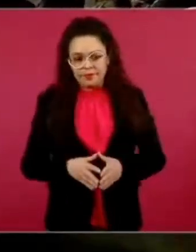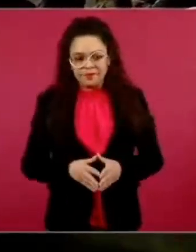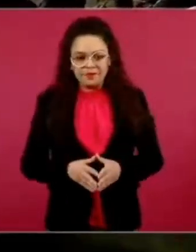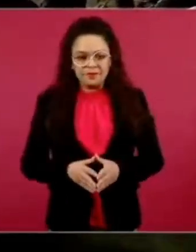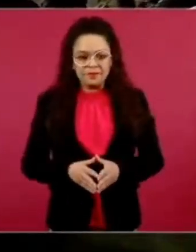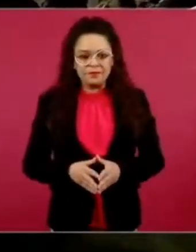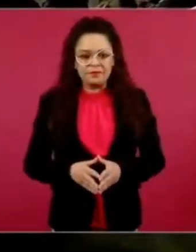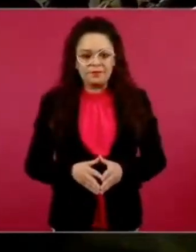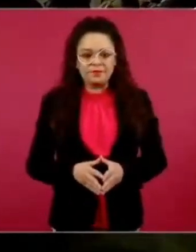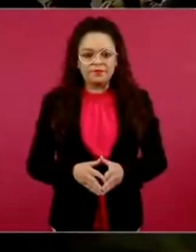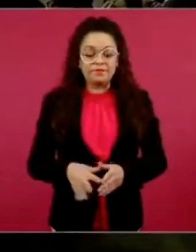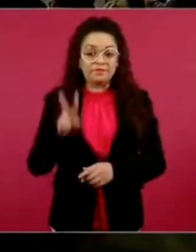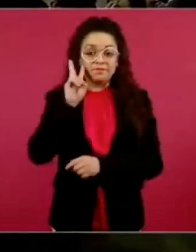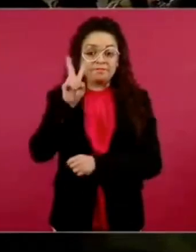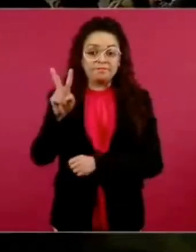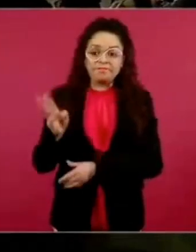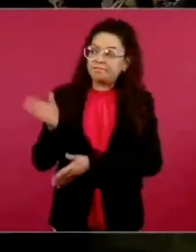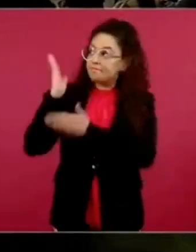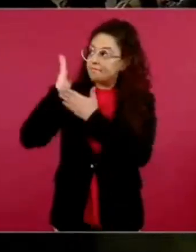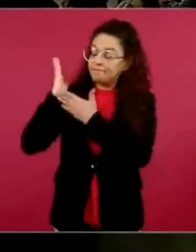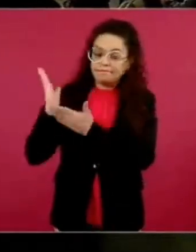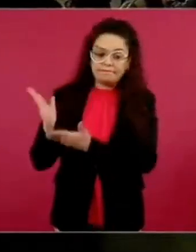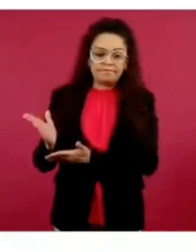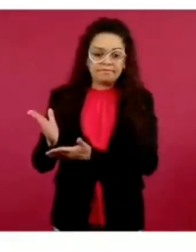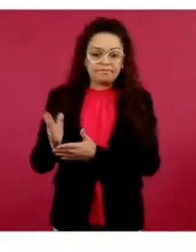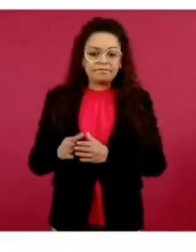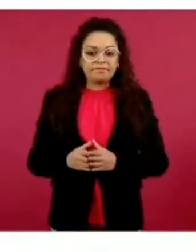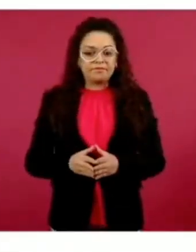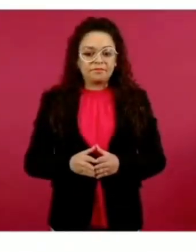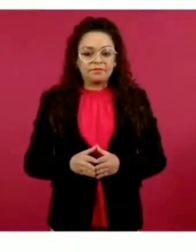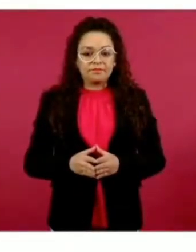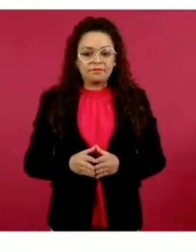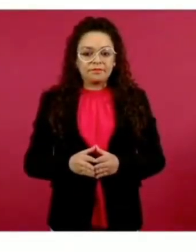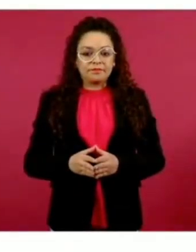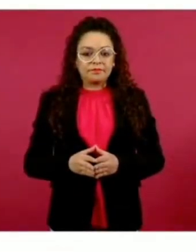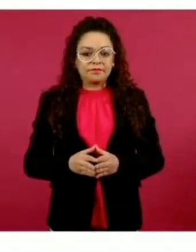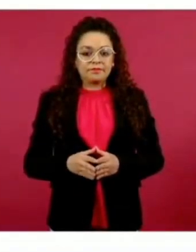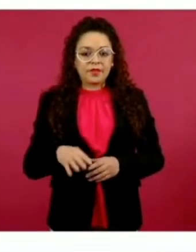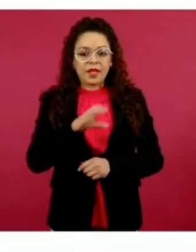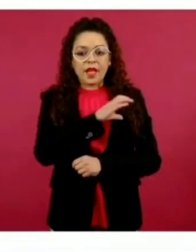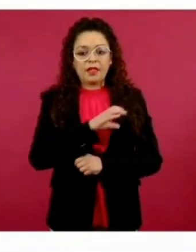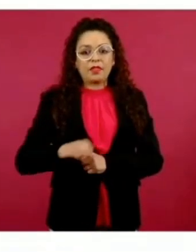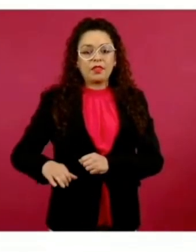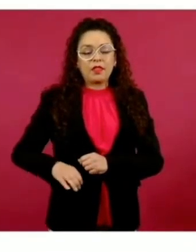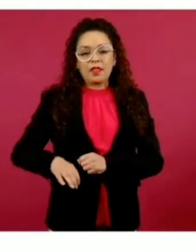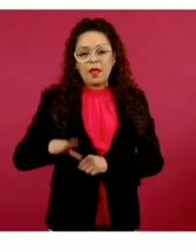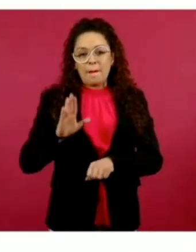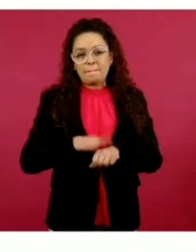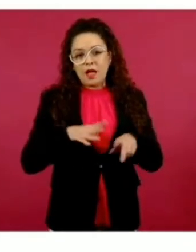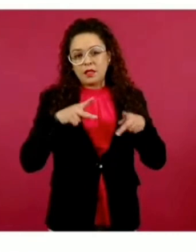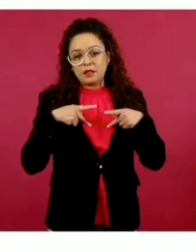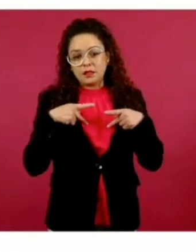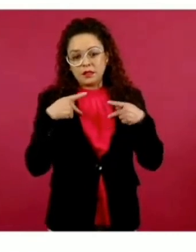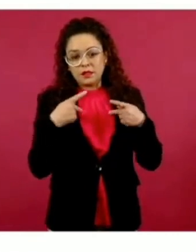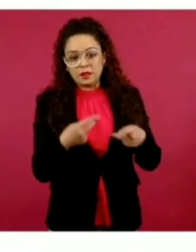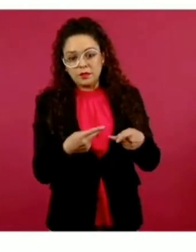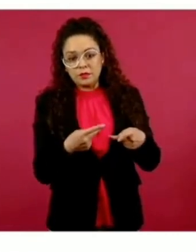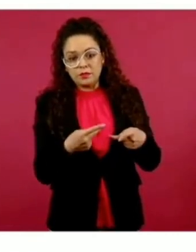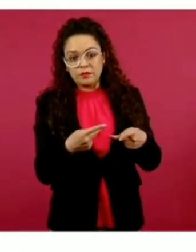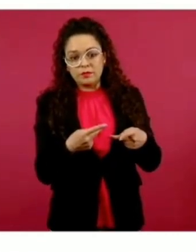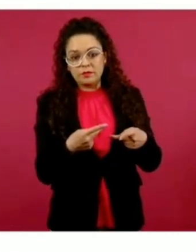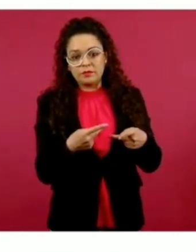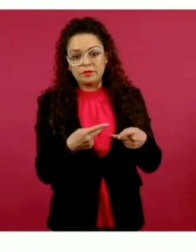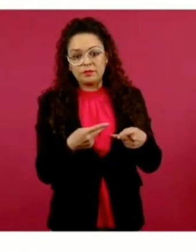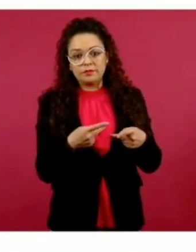Ahí está. Delegan seguridad de candidatos más vulnerables. O sea, es una crítica, ¿no?